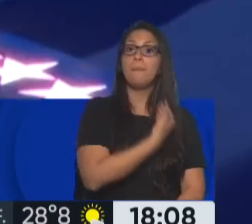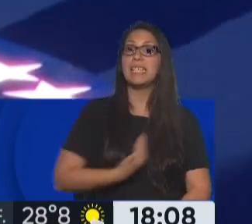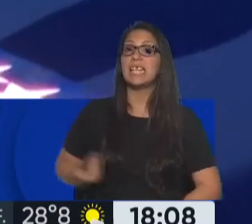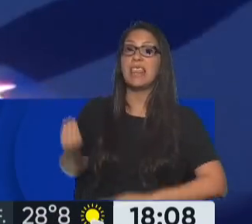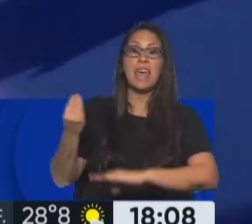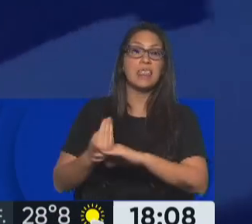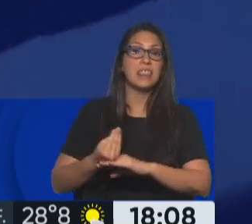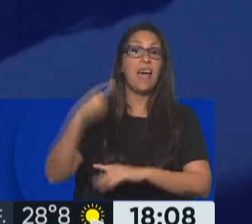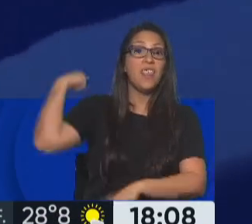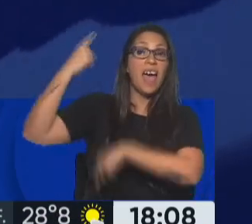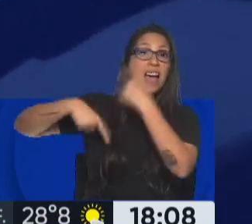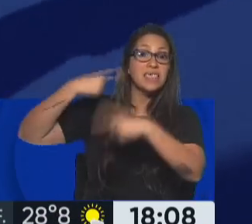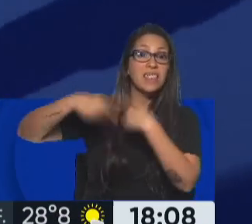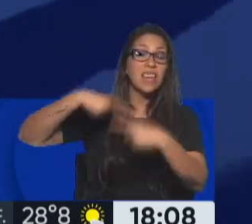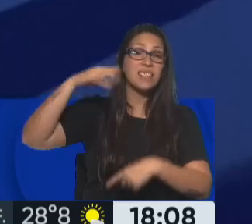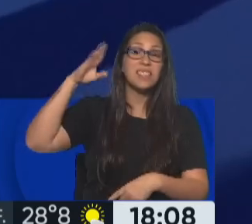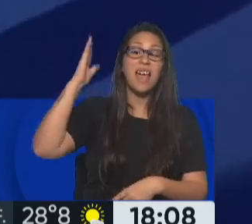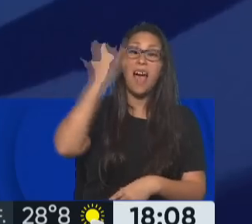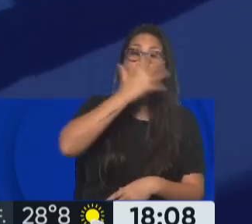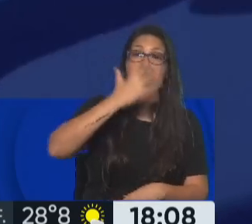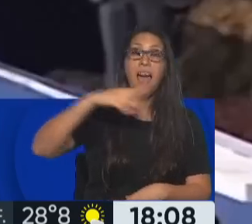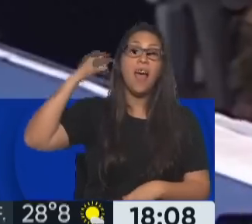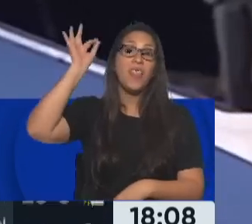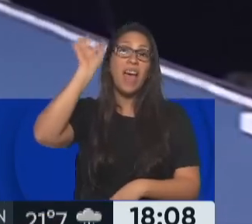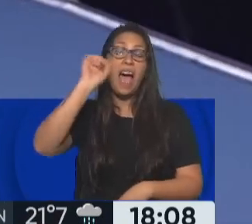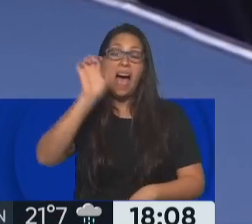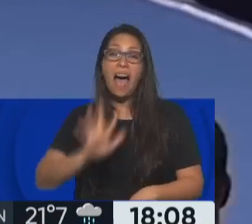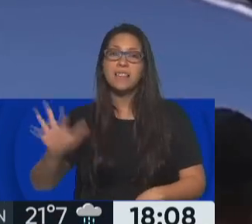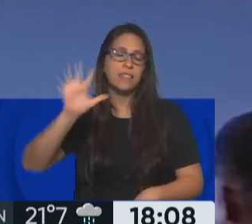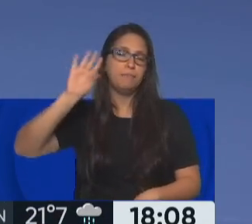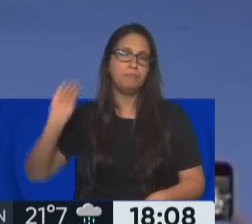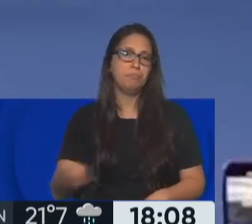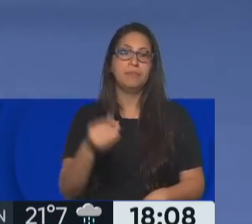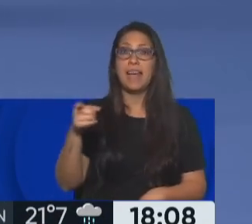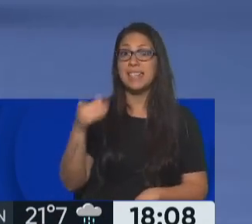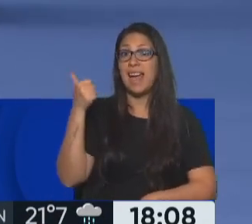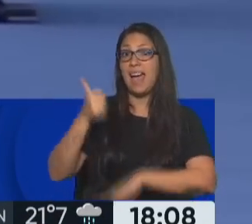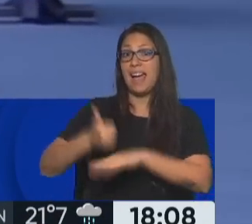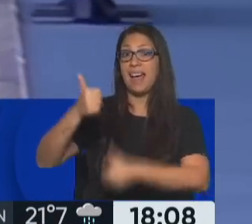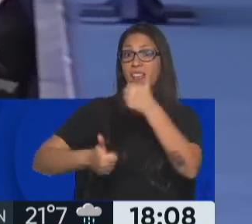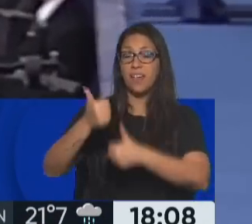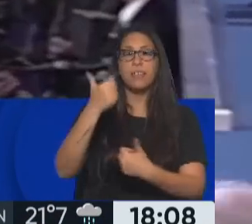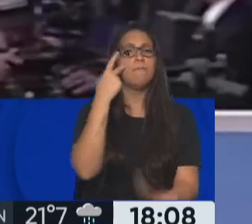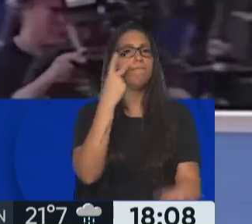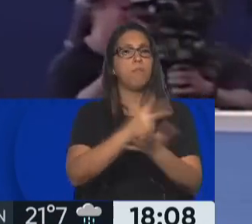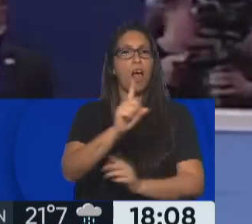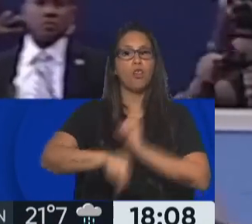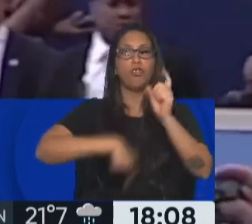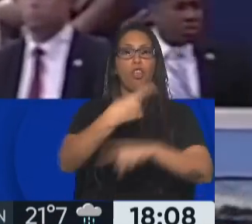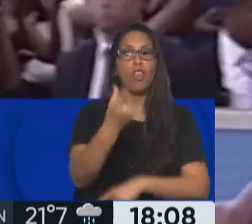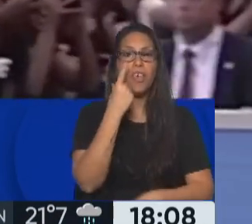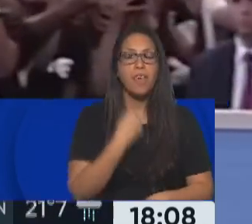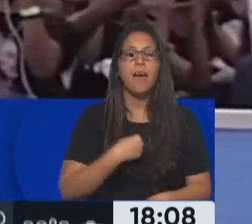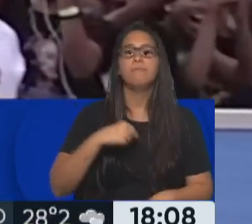primera de ascendencia negra y asiática al mismo tiempo. La candidata demócrata reconoció su derrota al día siguiente con un